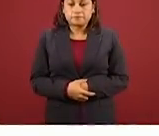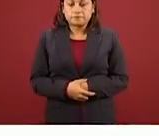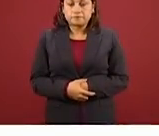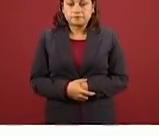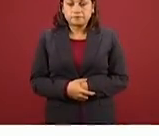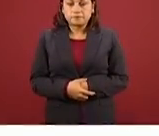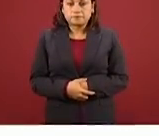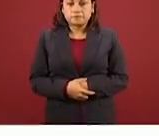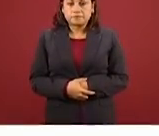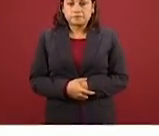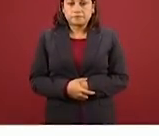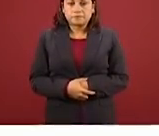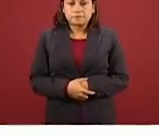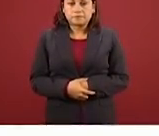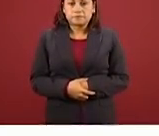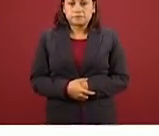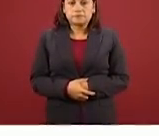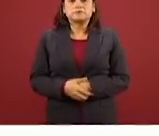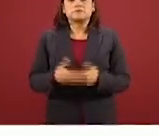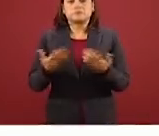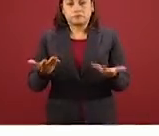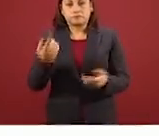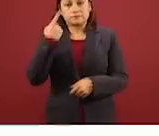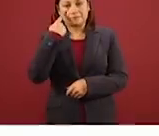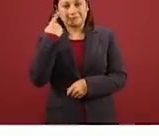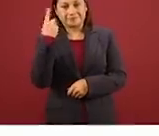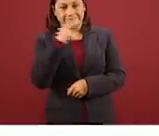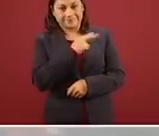Entonces, informar sobre esto,